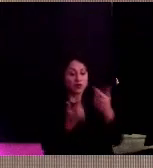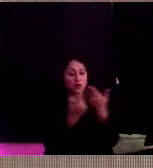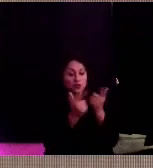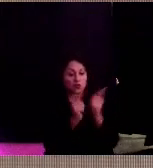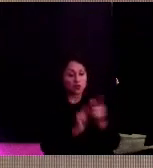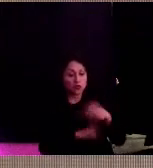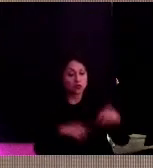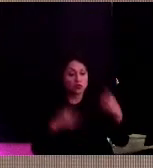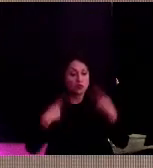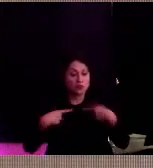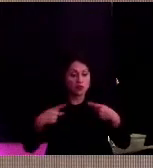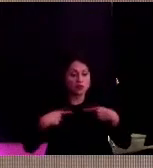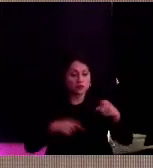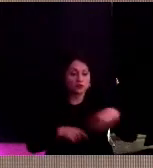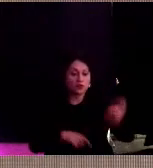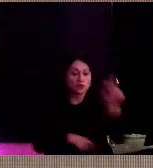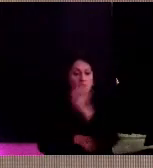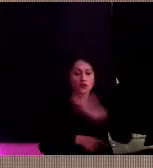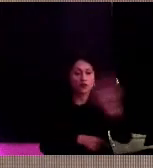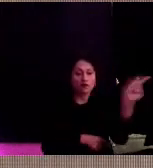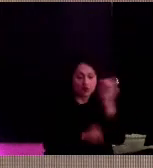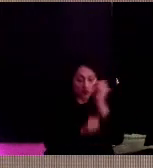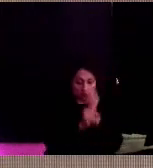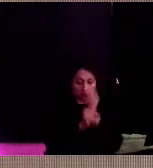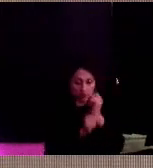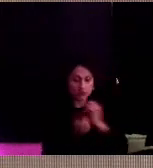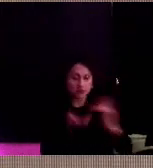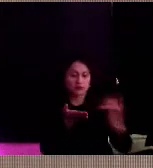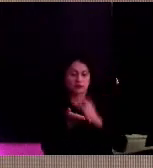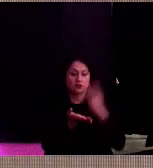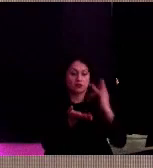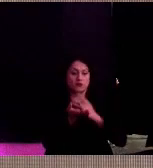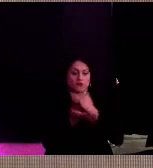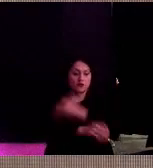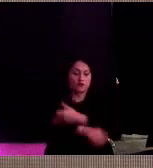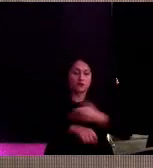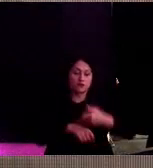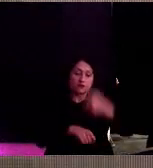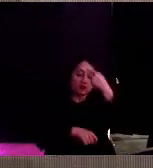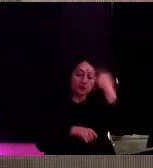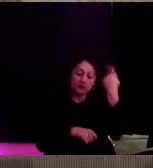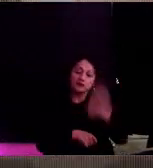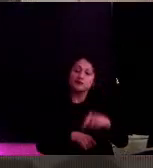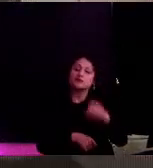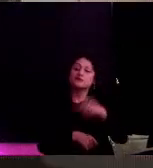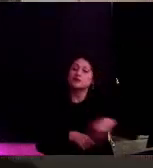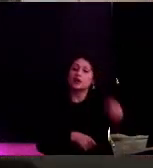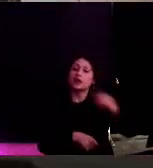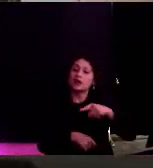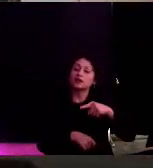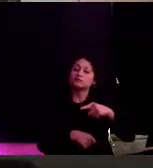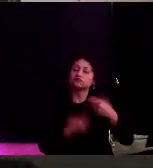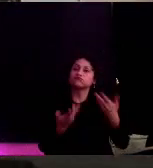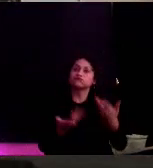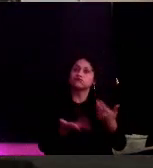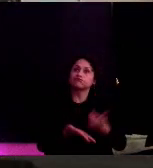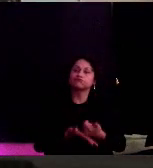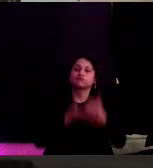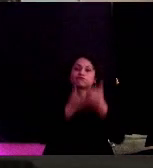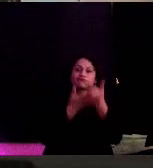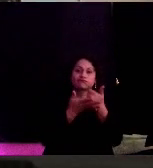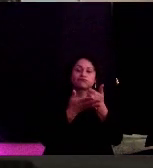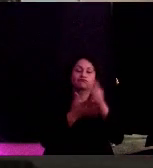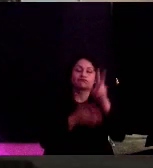personas dedicadas con gran profesionalismo a apoyarnos en este desafío en que se